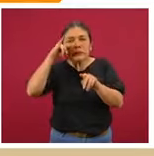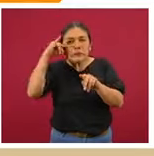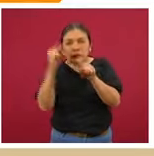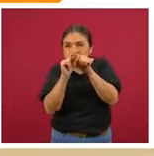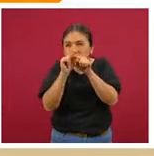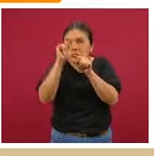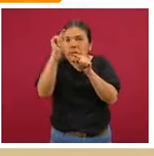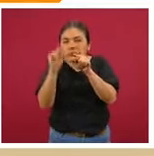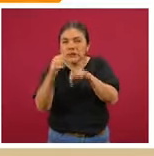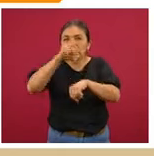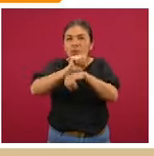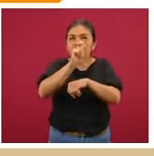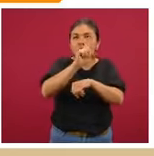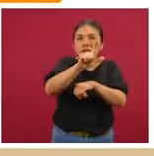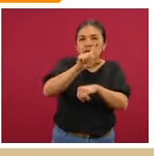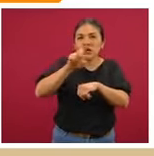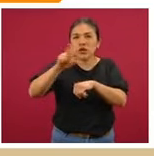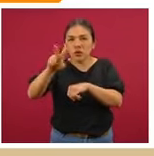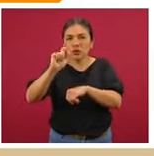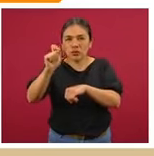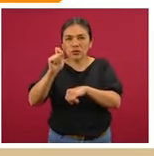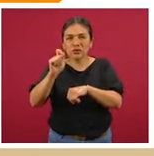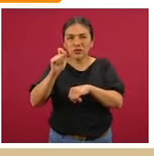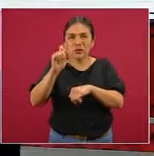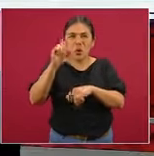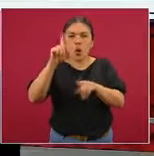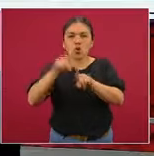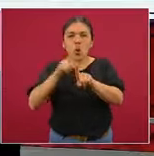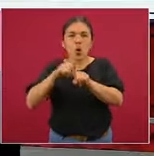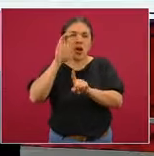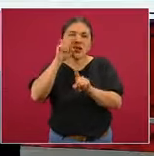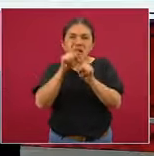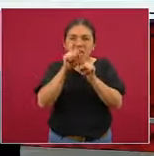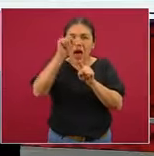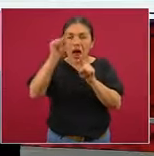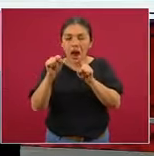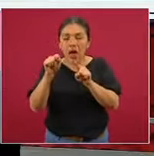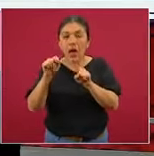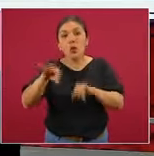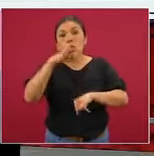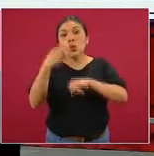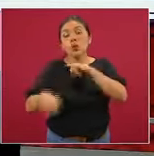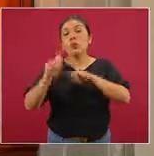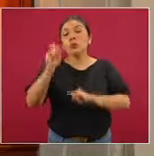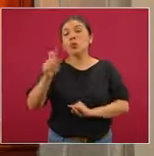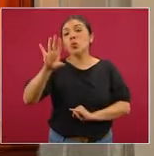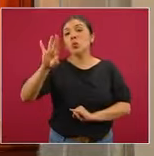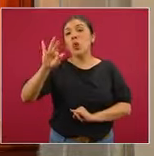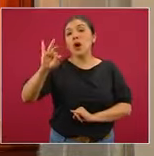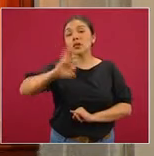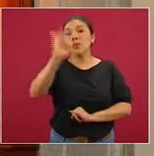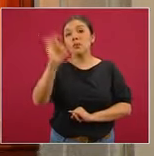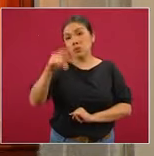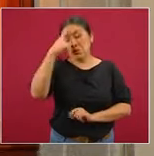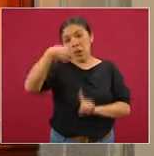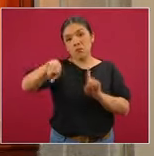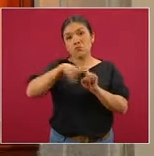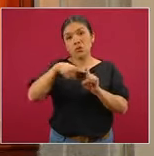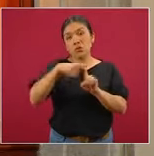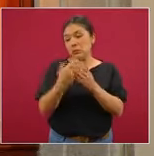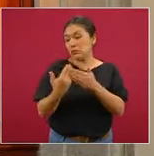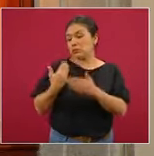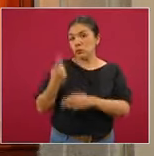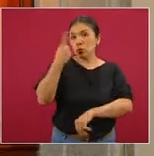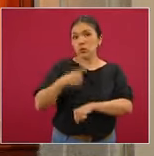y 38 para la curva de color naranja, y en donde cerrábamos con 40% de positividad la